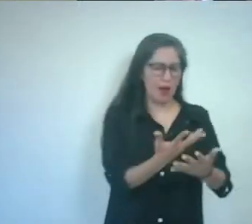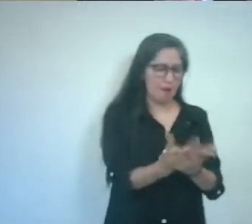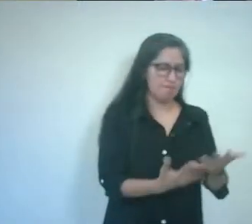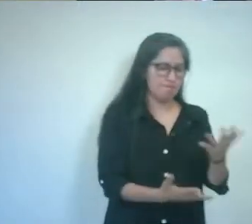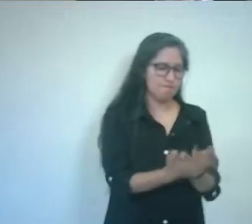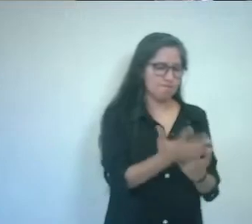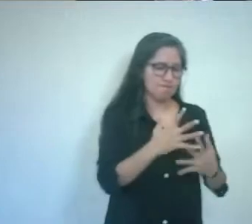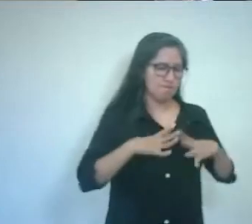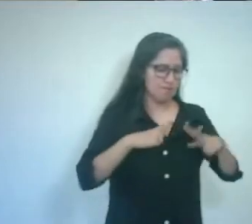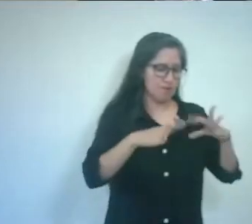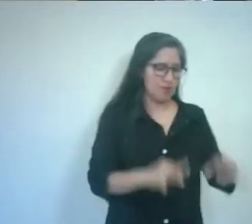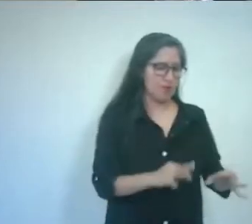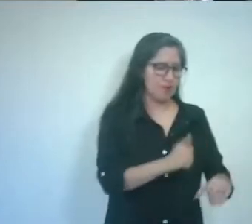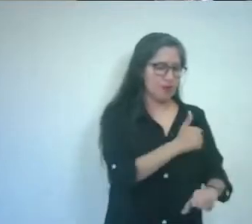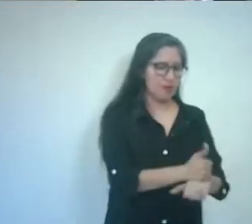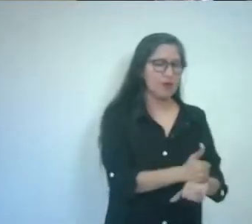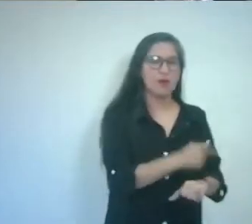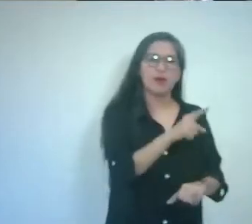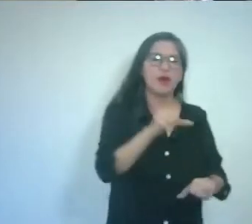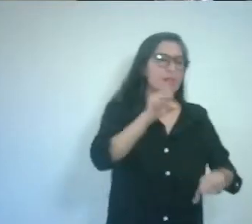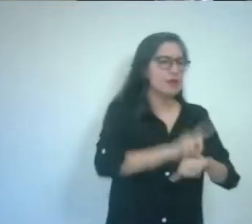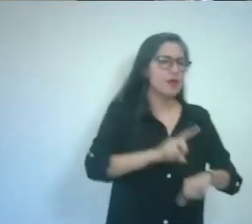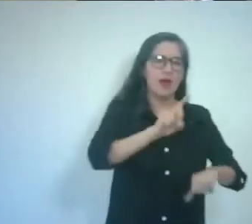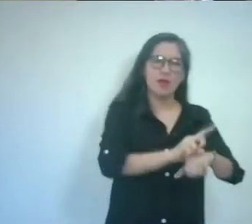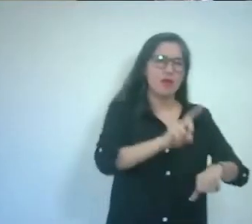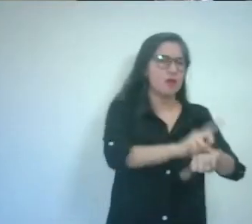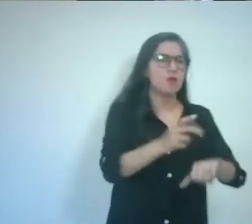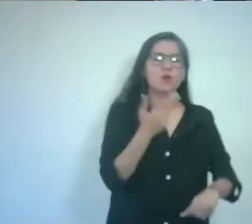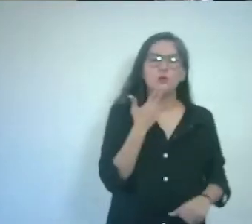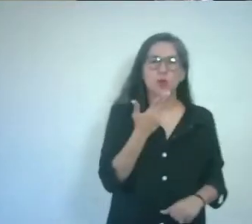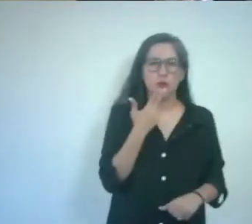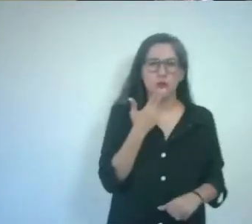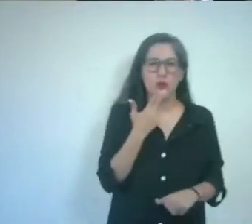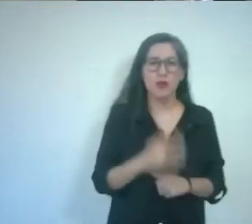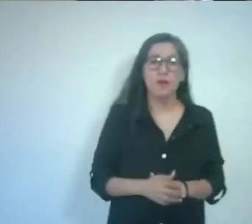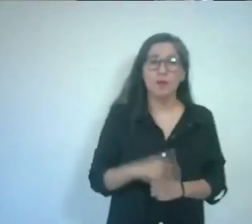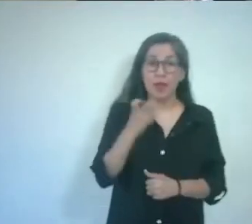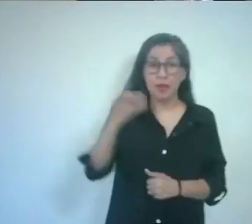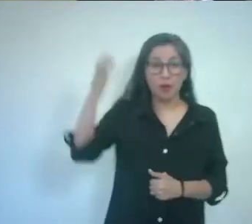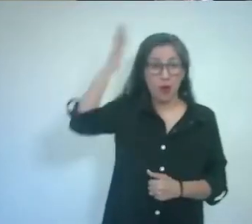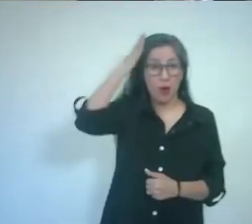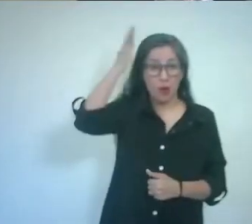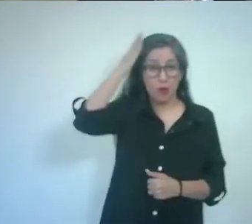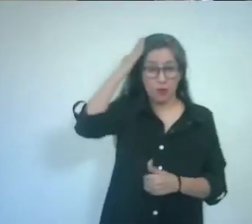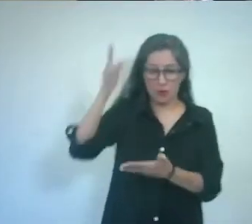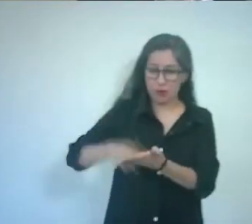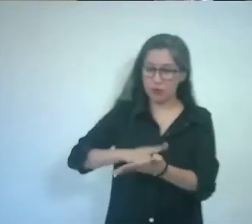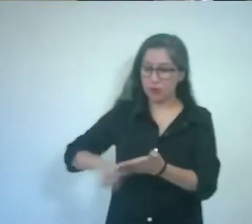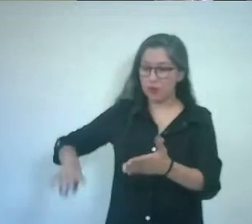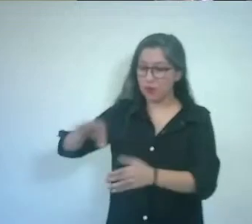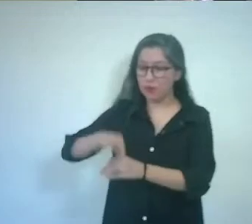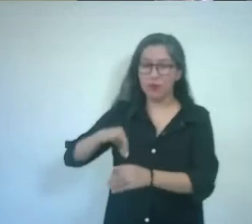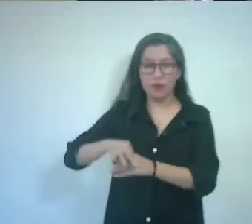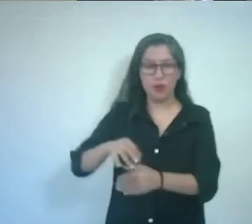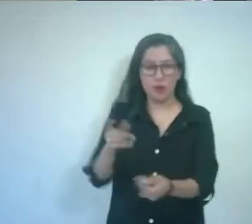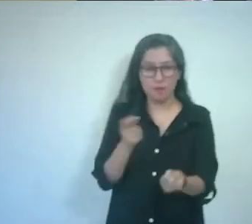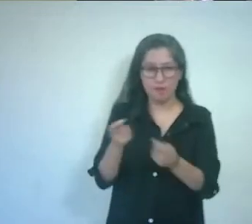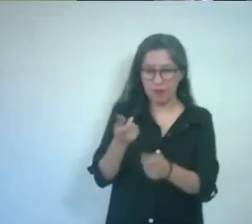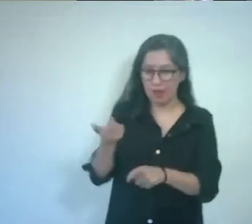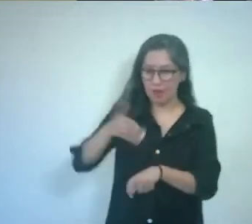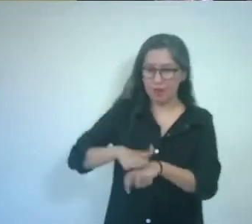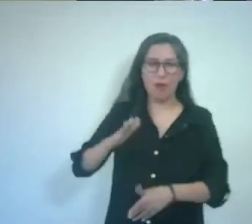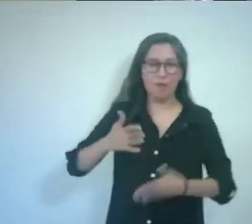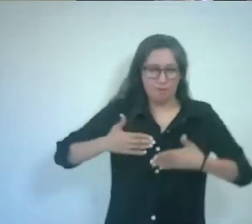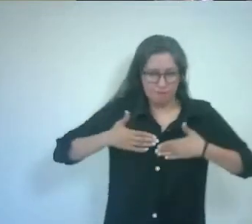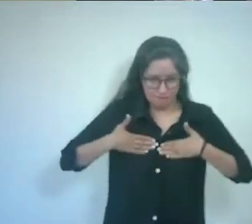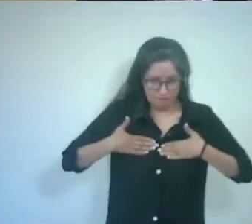y por las cuales funcionan todos los días. Que las autoridades electorales administrativas, en este caso nosotros, se hagan cargo,